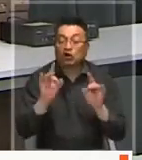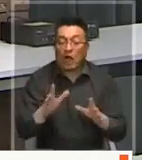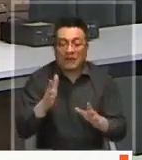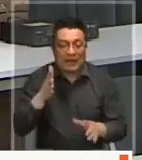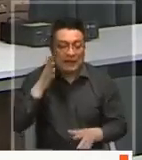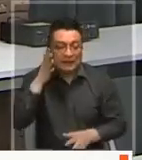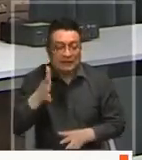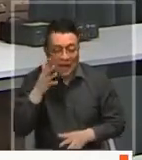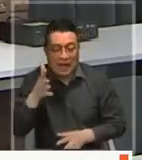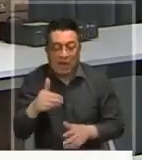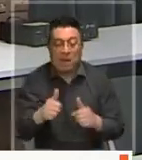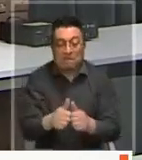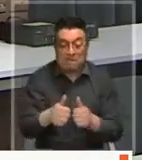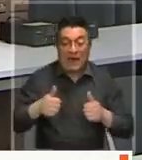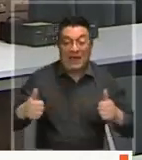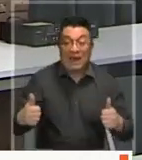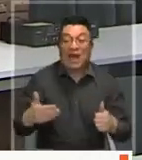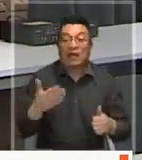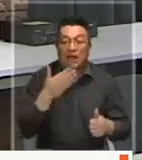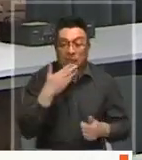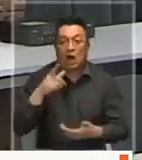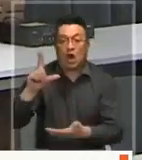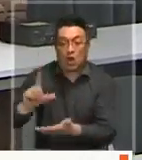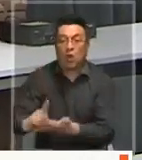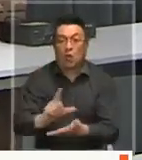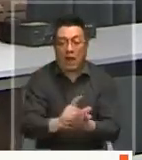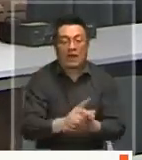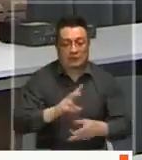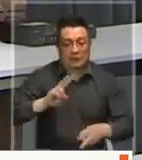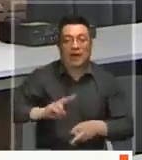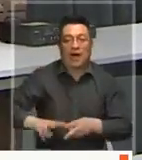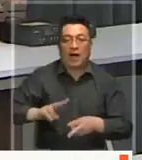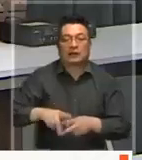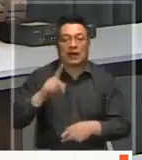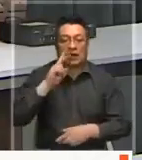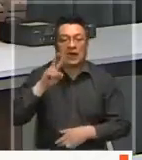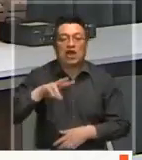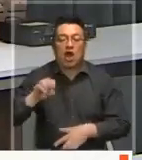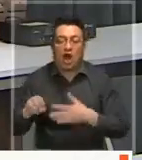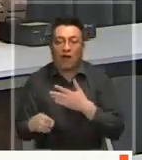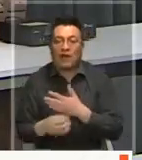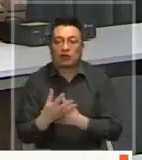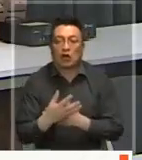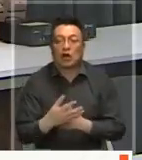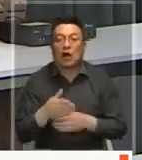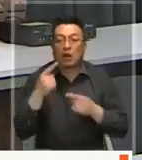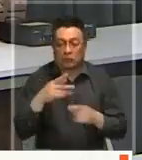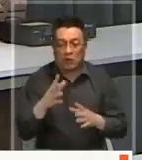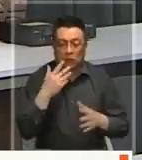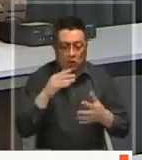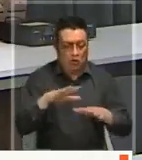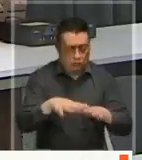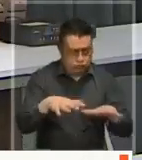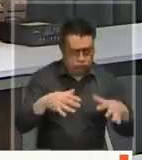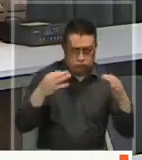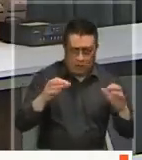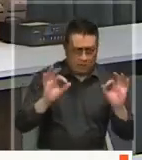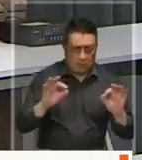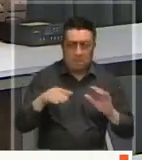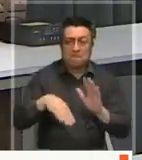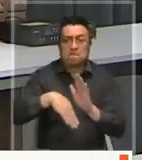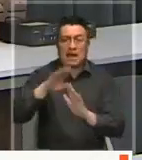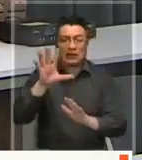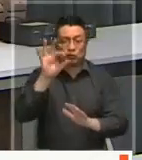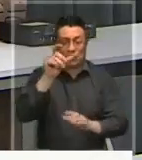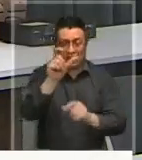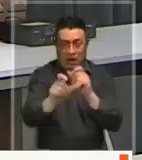charlas, en los paneles, sino que también en lugares donde se hace hoy día innovación. Por ejemplo, vamos a tener una hackathon espectacular donde más de 50